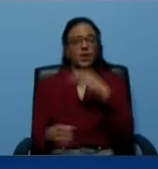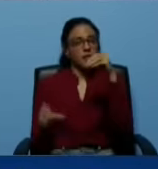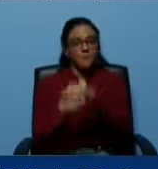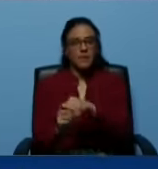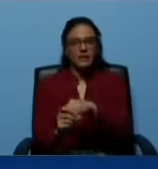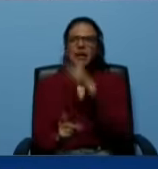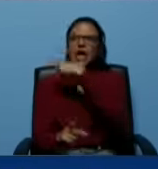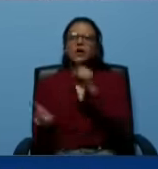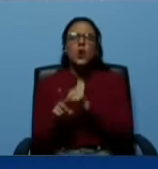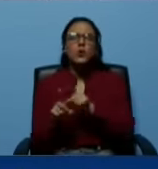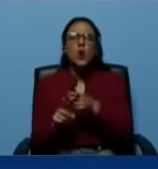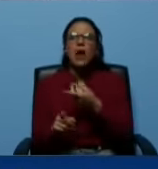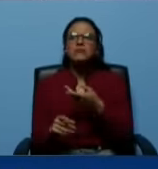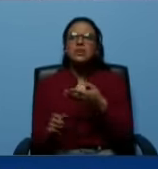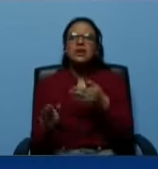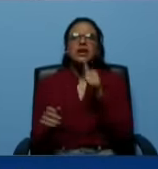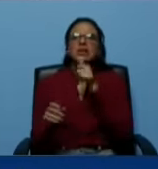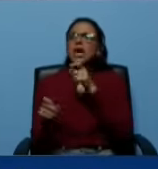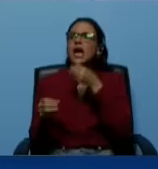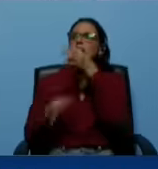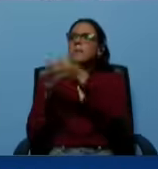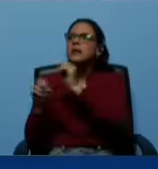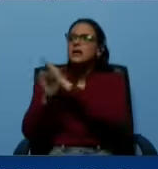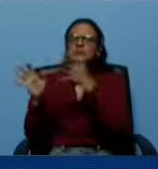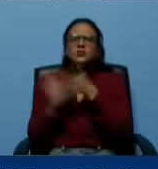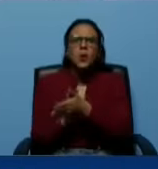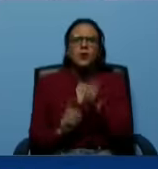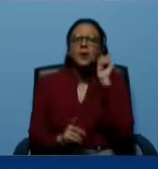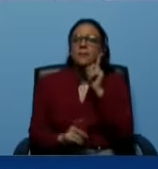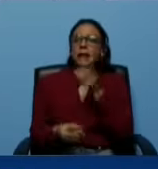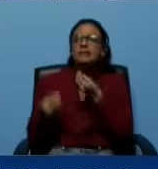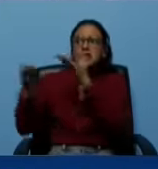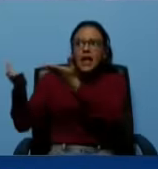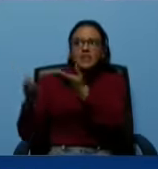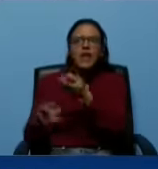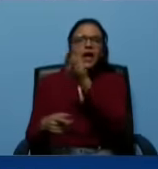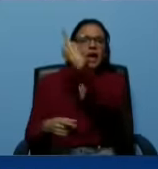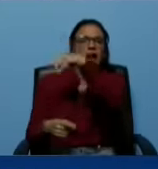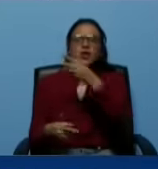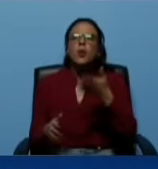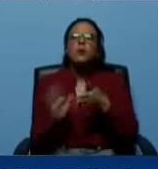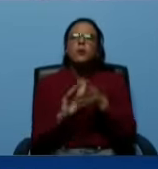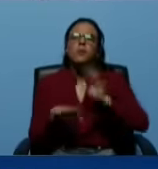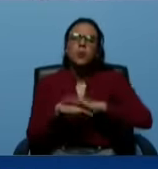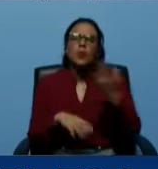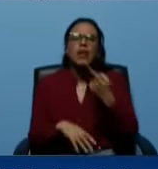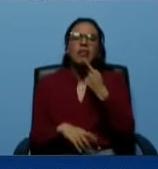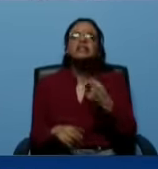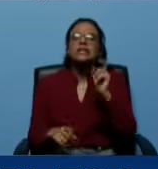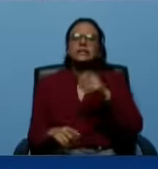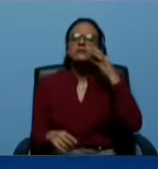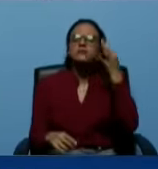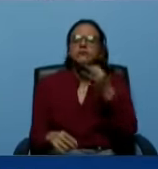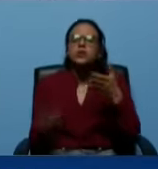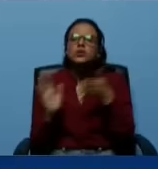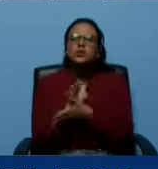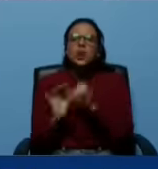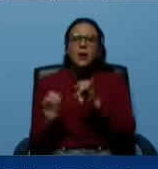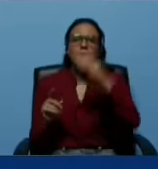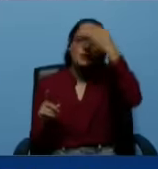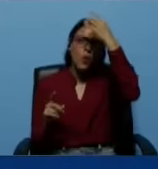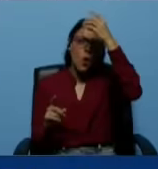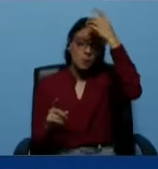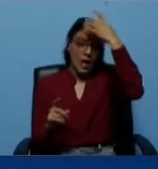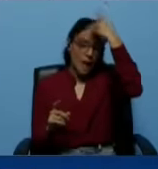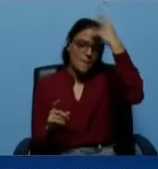mentira, basado en no sabemos en qué condición ellos para decir que reconocen, uno reconociendo